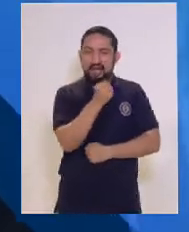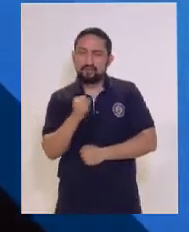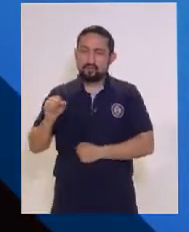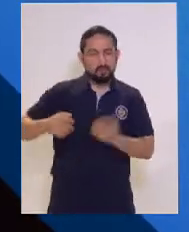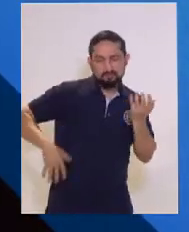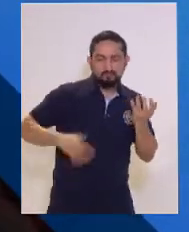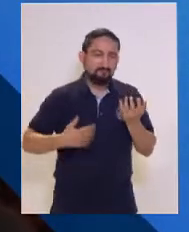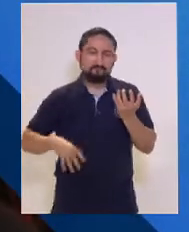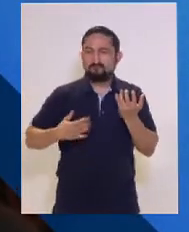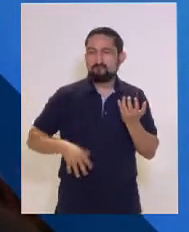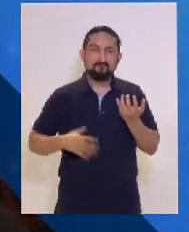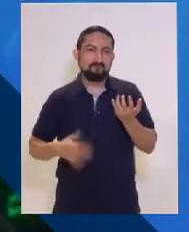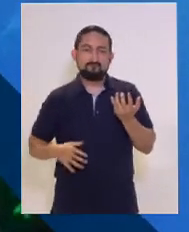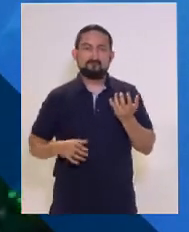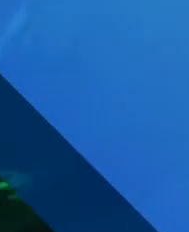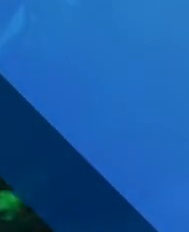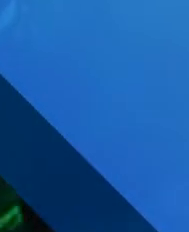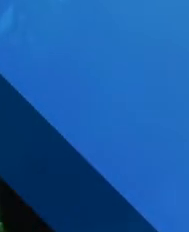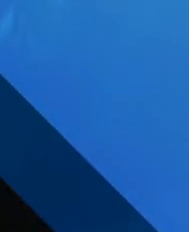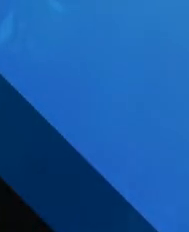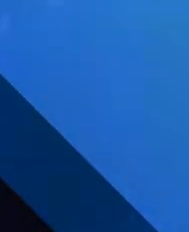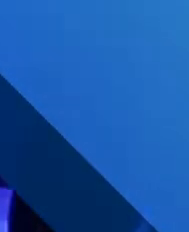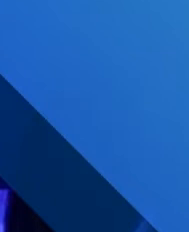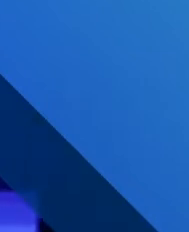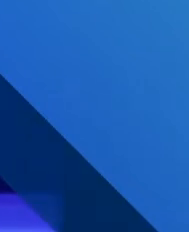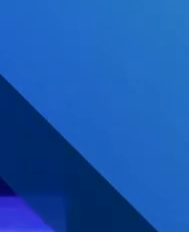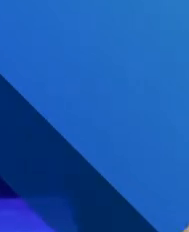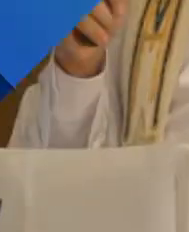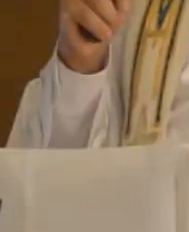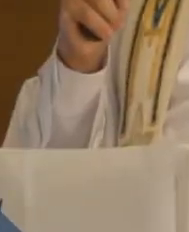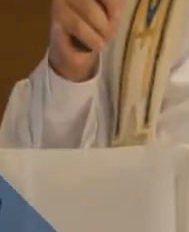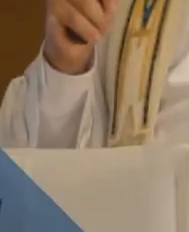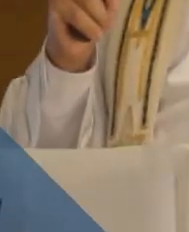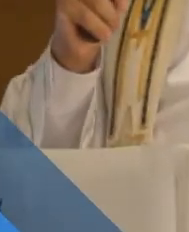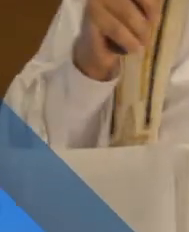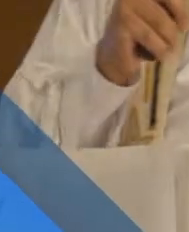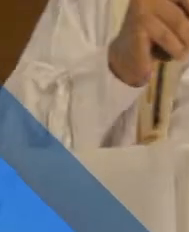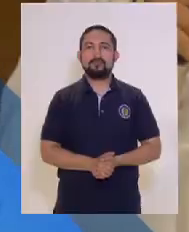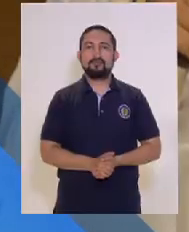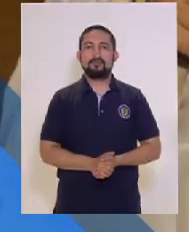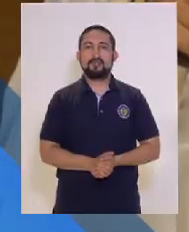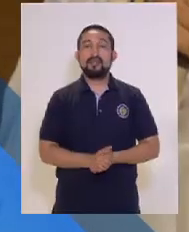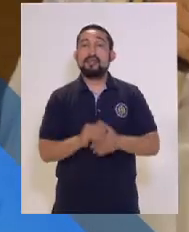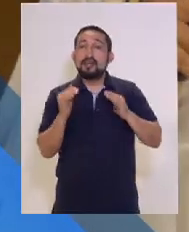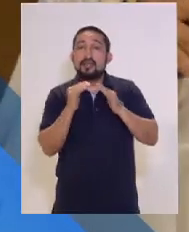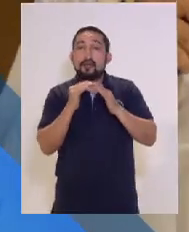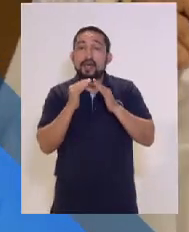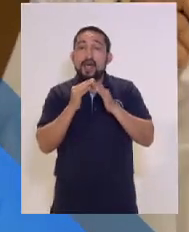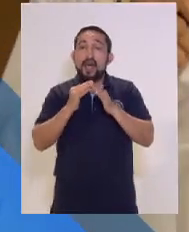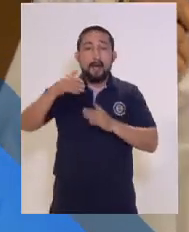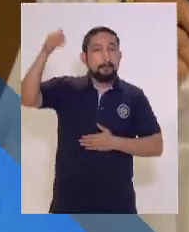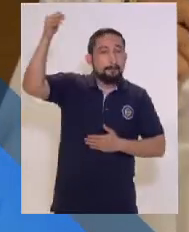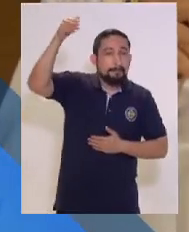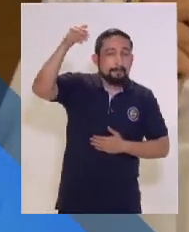Verbum. Oh Señor, ayúdame a ser como tú. Y en la